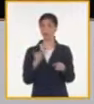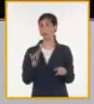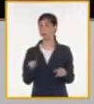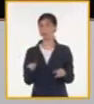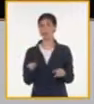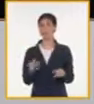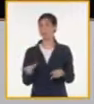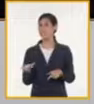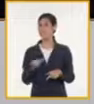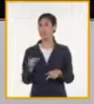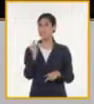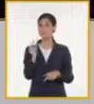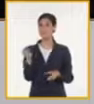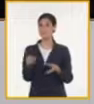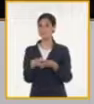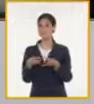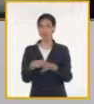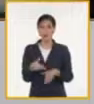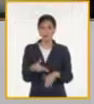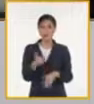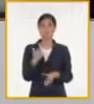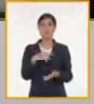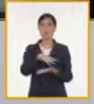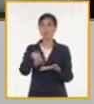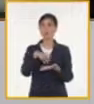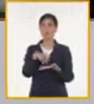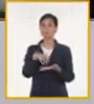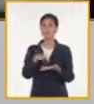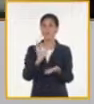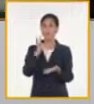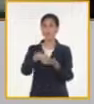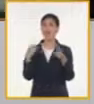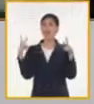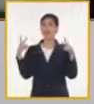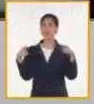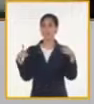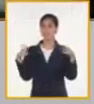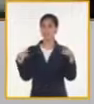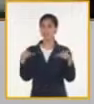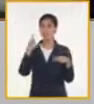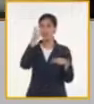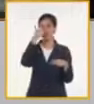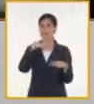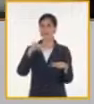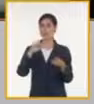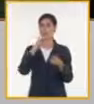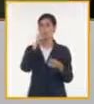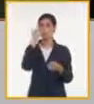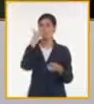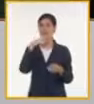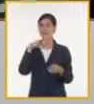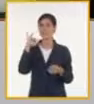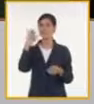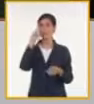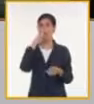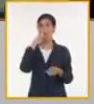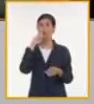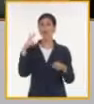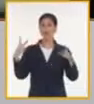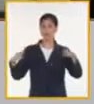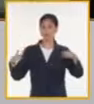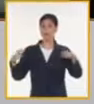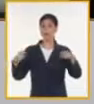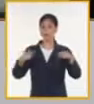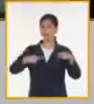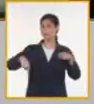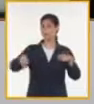dirigente del partido en caiari la infiltraciones cuando había se produjeron los hechos en agosto de 94 eh migratori